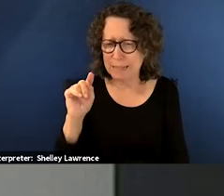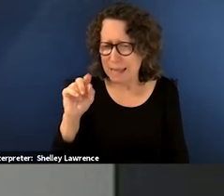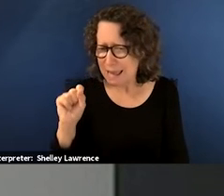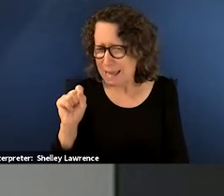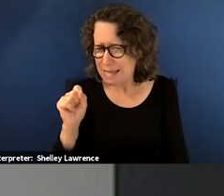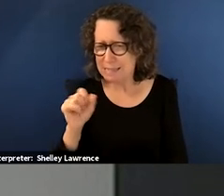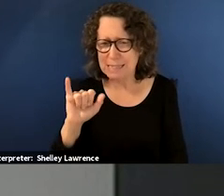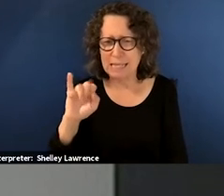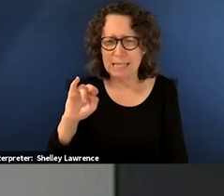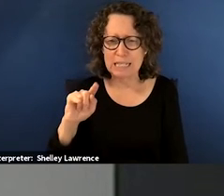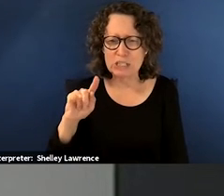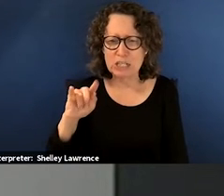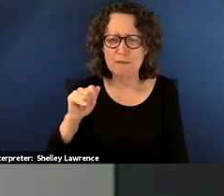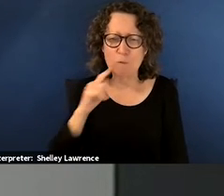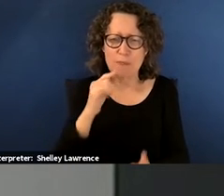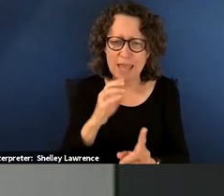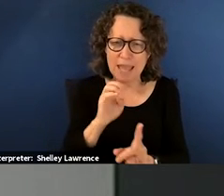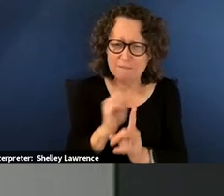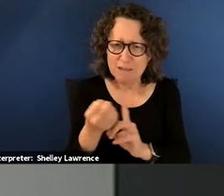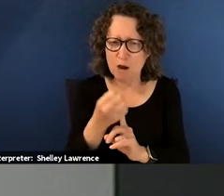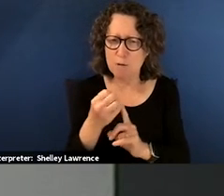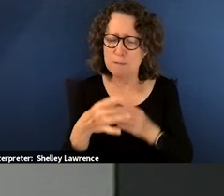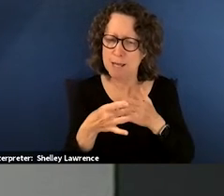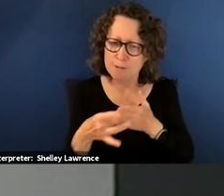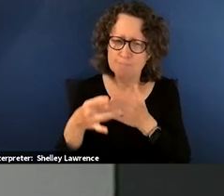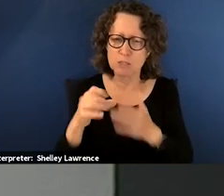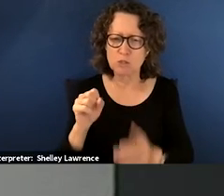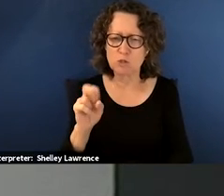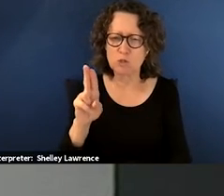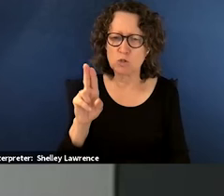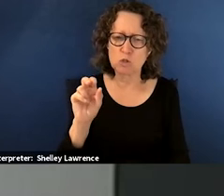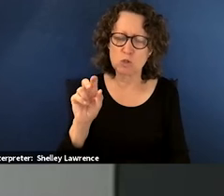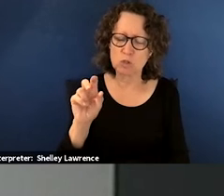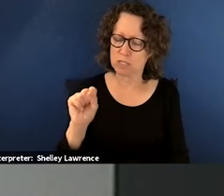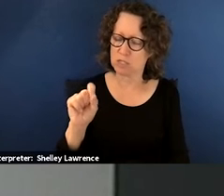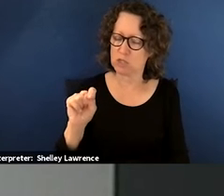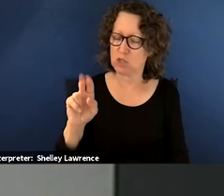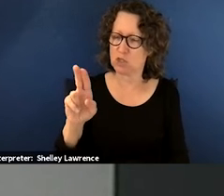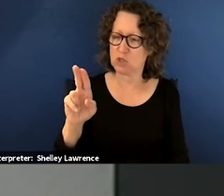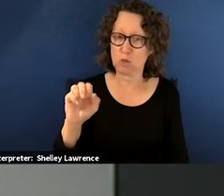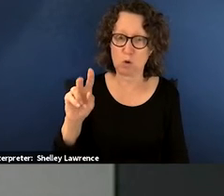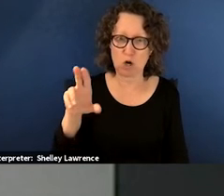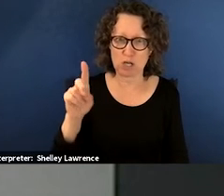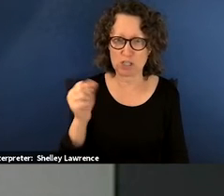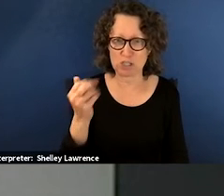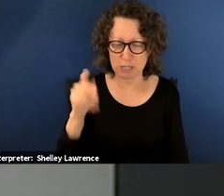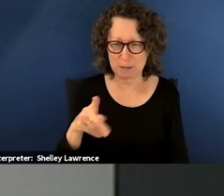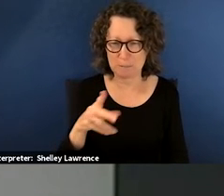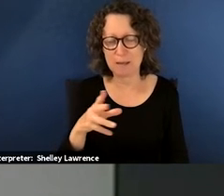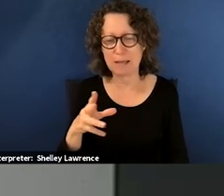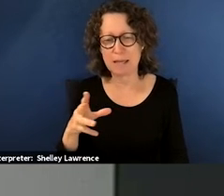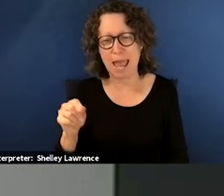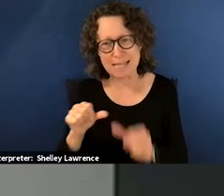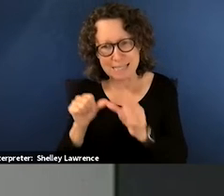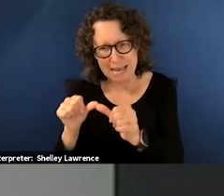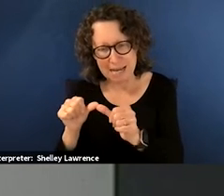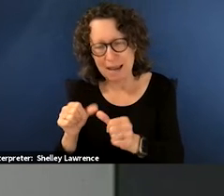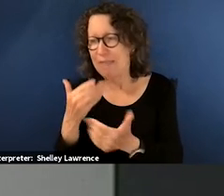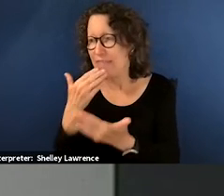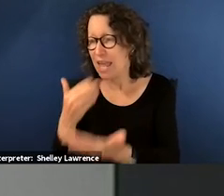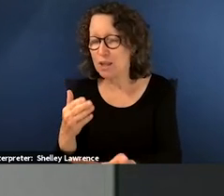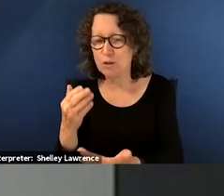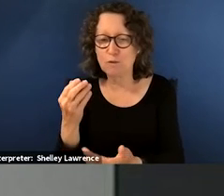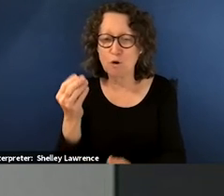de MTSS, Sistema de Intervención de Múltiples Niveles, con nuestro compromiso a la sustentabilidad y al medio ambiente. Y gracias al señor Vance y al